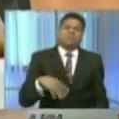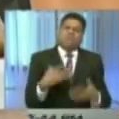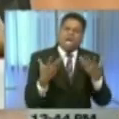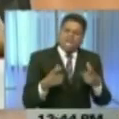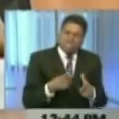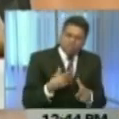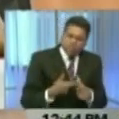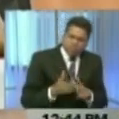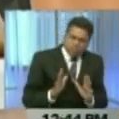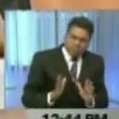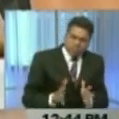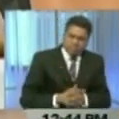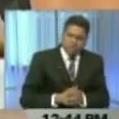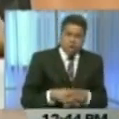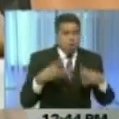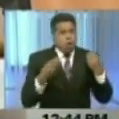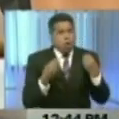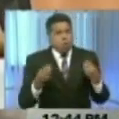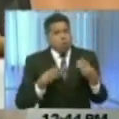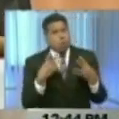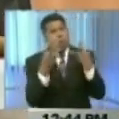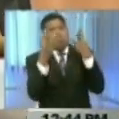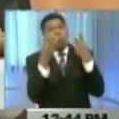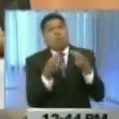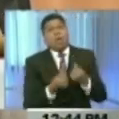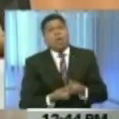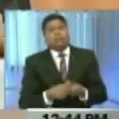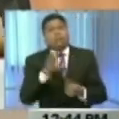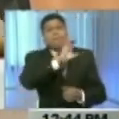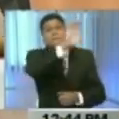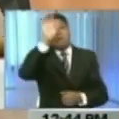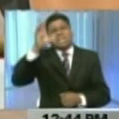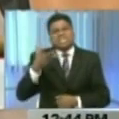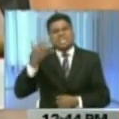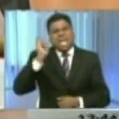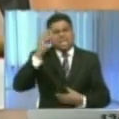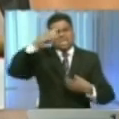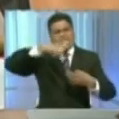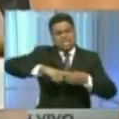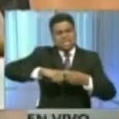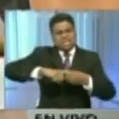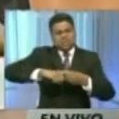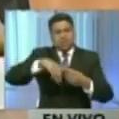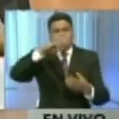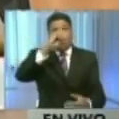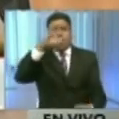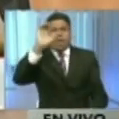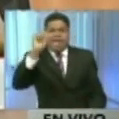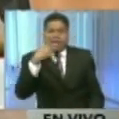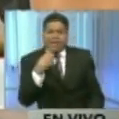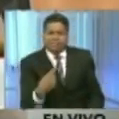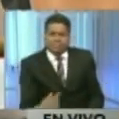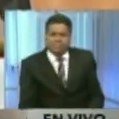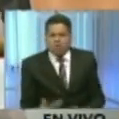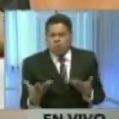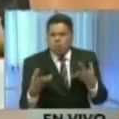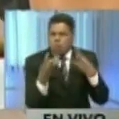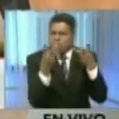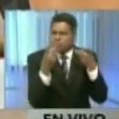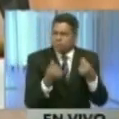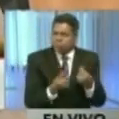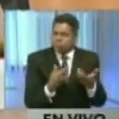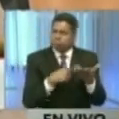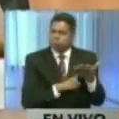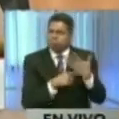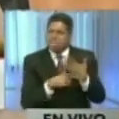Americanos? Ah, pero él se dedica a hostigar y a agredir permanentemente a Venezuela. Y yo quiero, por favor, que